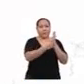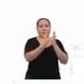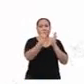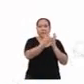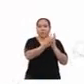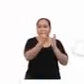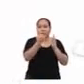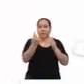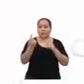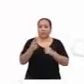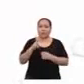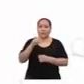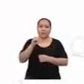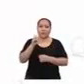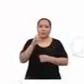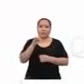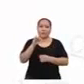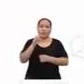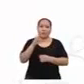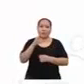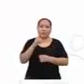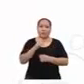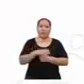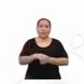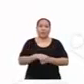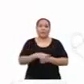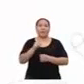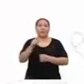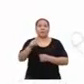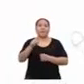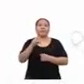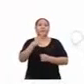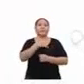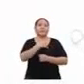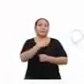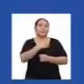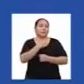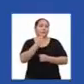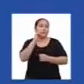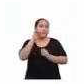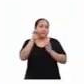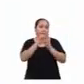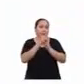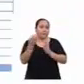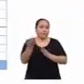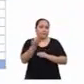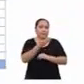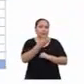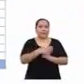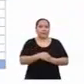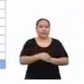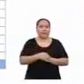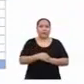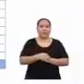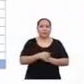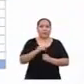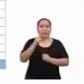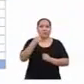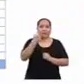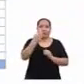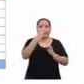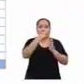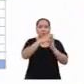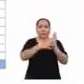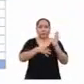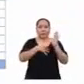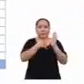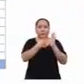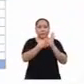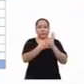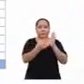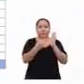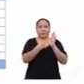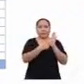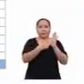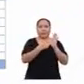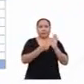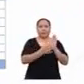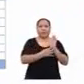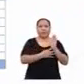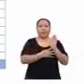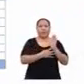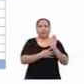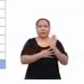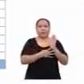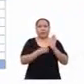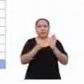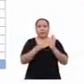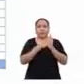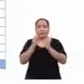variable. En este caso, edad, de la siguiente manera. La primera columna tiene los valores de la variable, que aquí